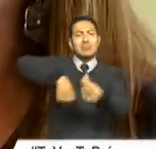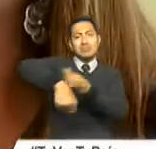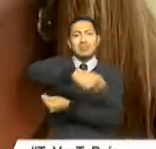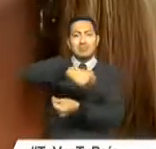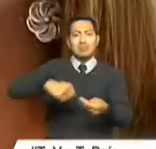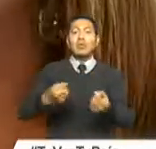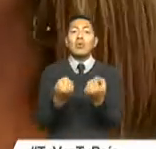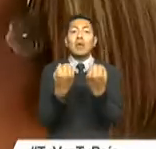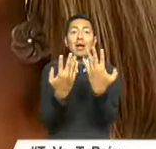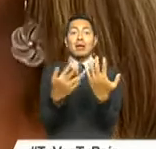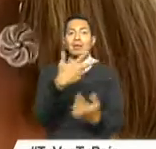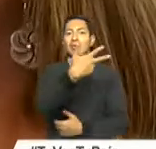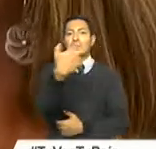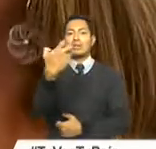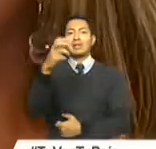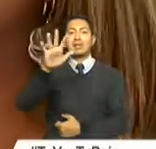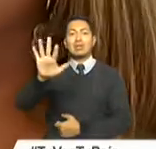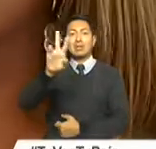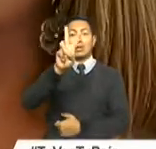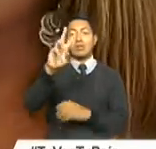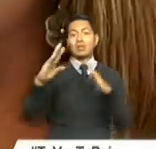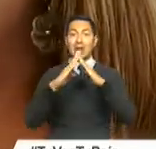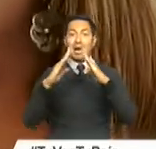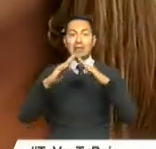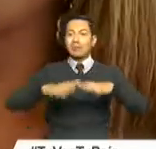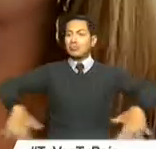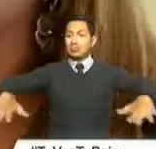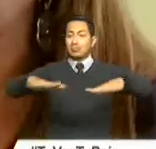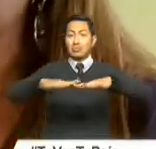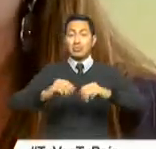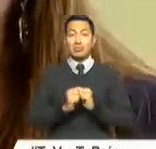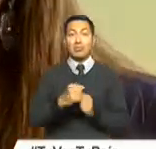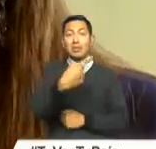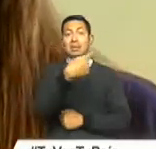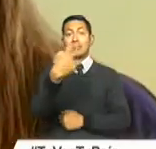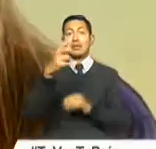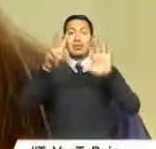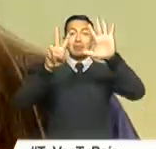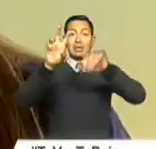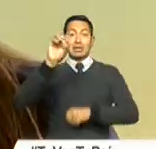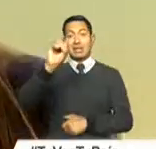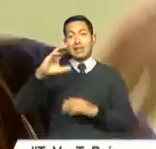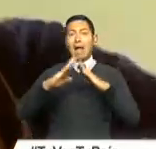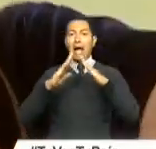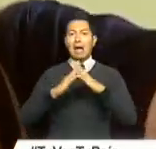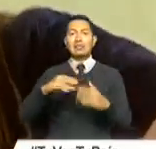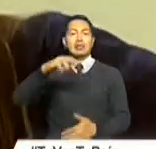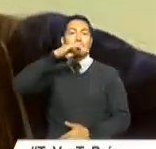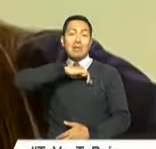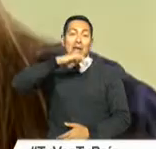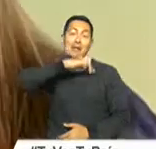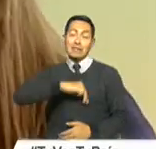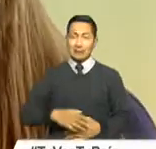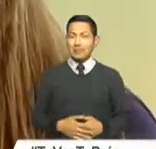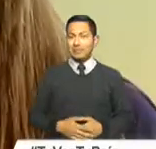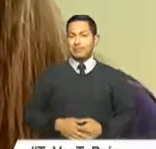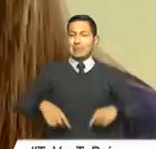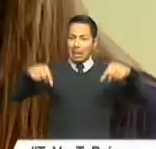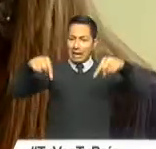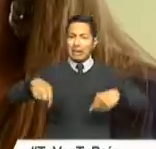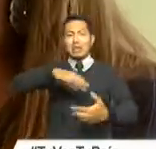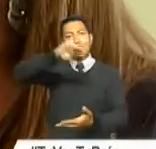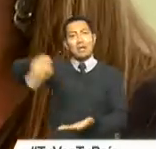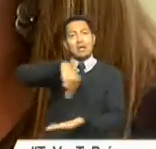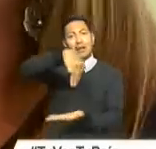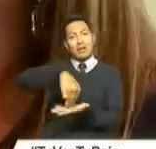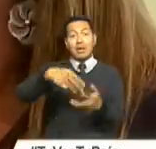ser 352 viviendas en este terreno y 170 en Manta. Decirle que aquí, como empieza aquí en Manabí, lo